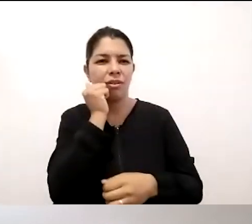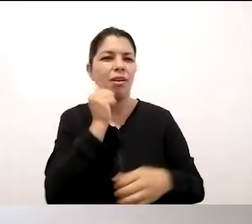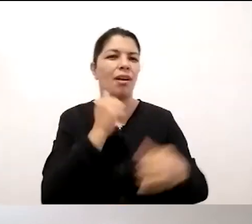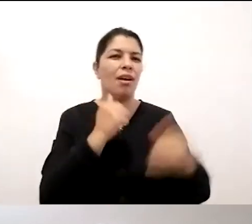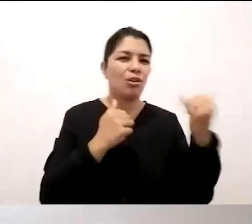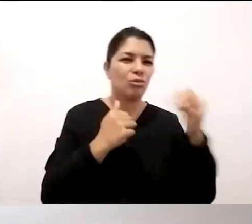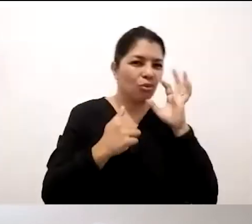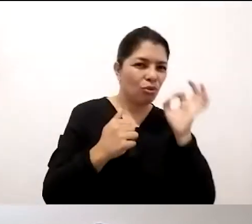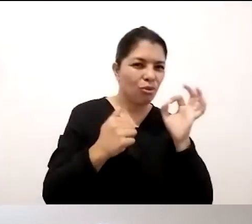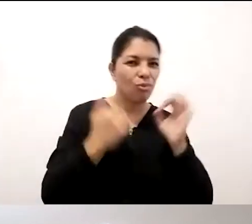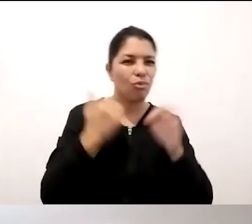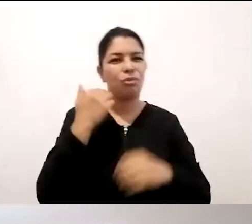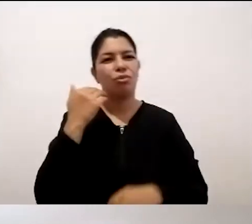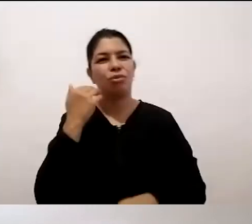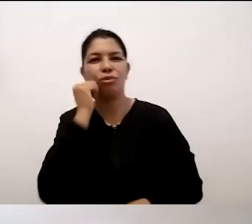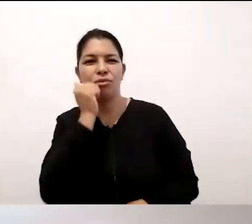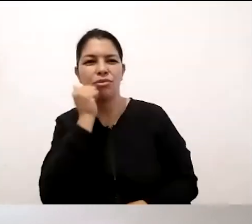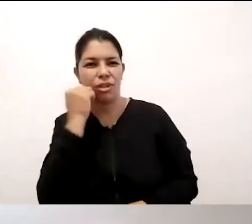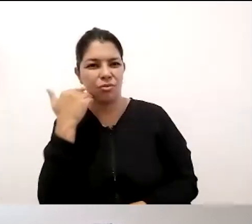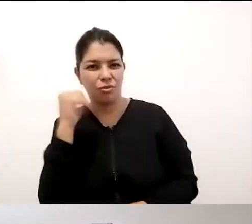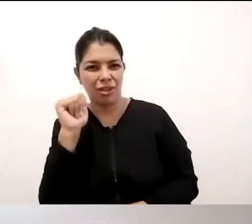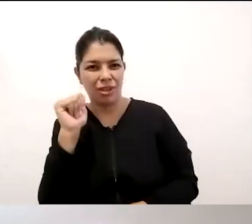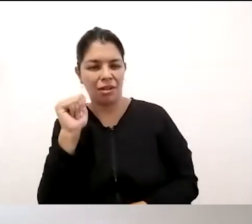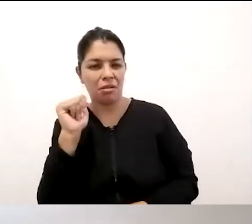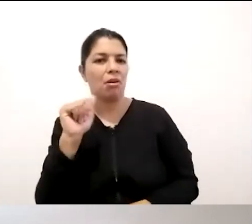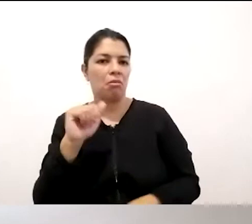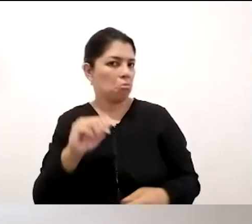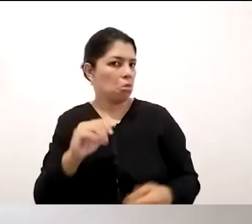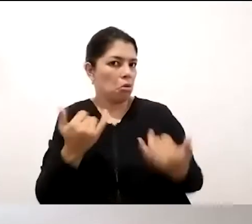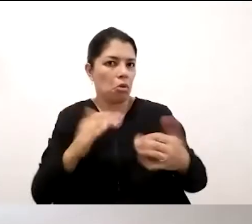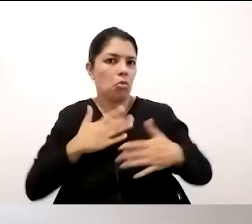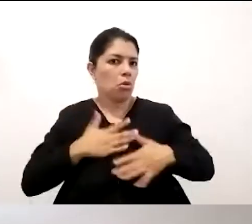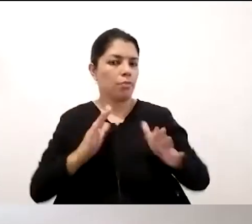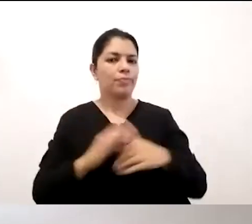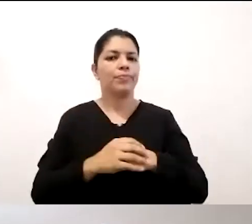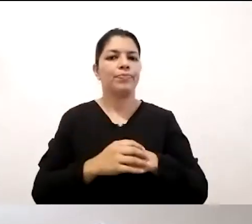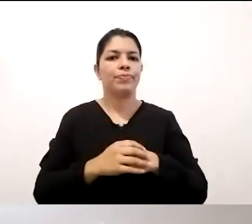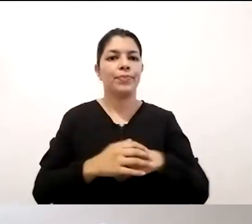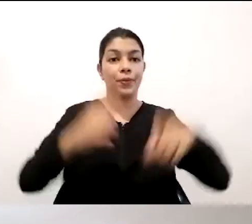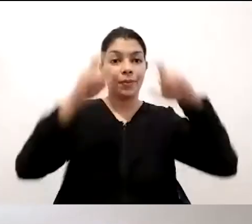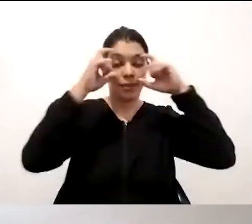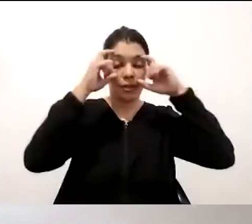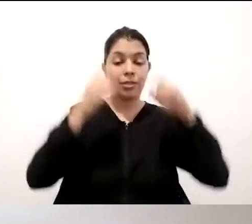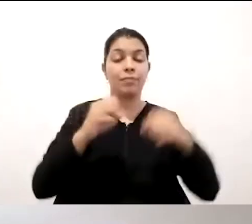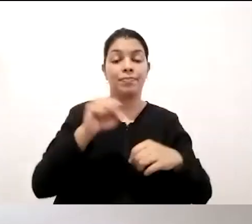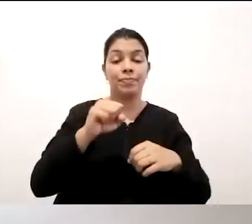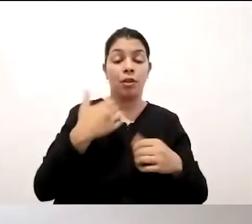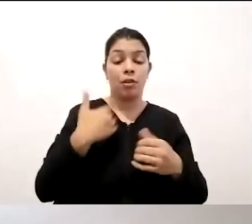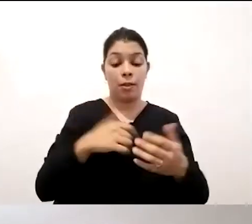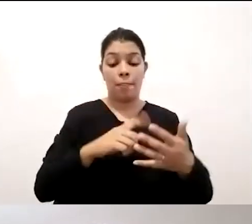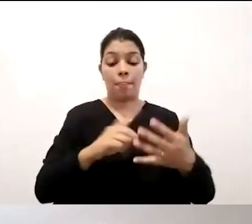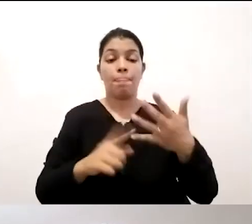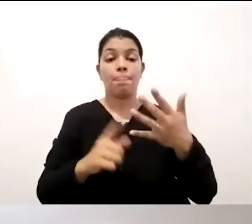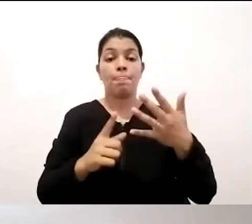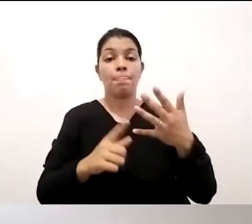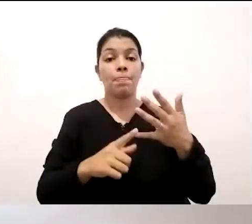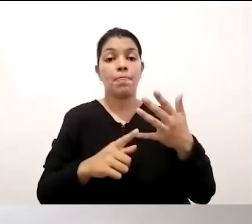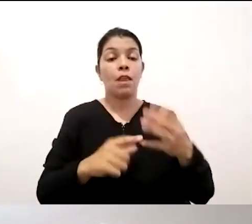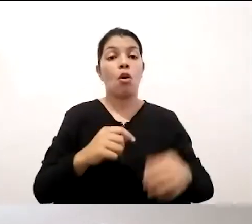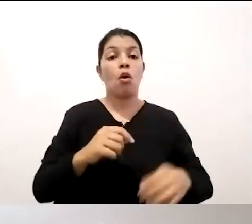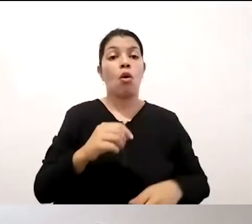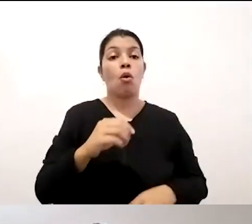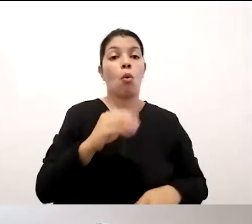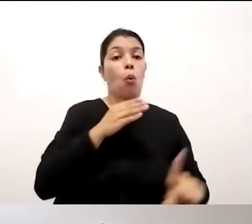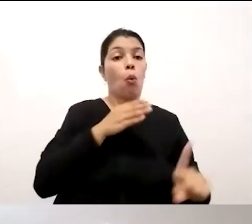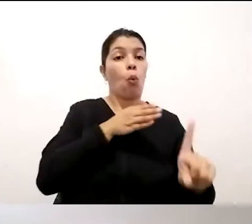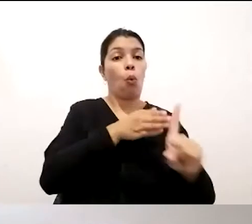Y continuando encontramos la orientación sexual, que se refiere a la atracción física, erótica o emocional hacia